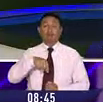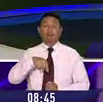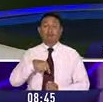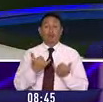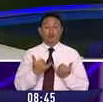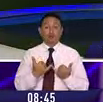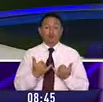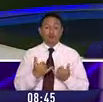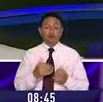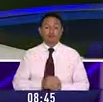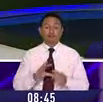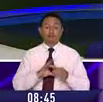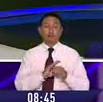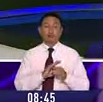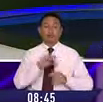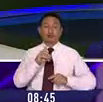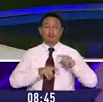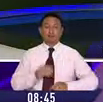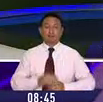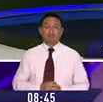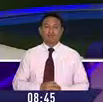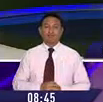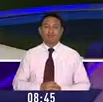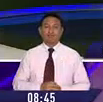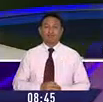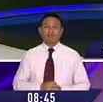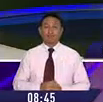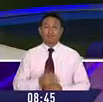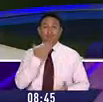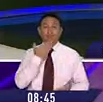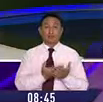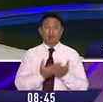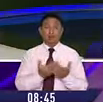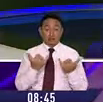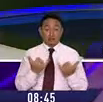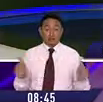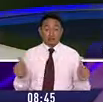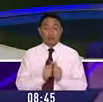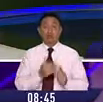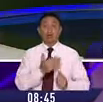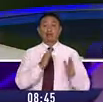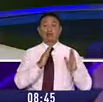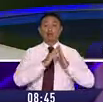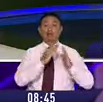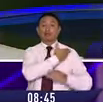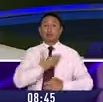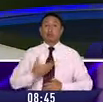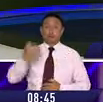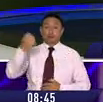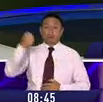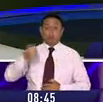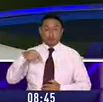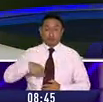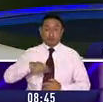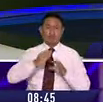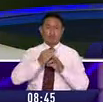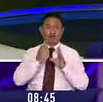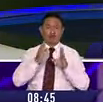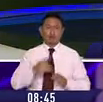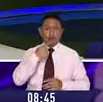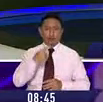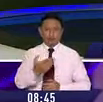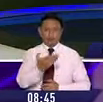en estudios, amigos en casa. Vamos inmediatamente, gracias a Adriana Rojas, a Caro de Red, Priscila Cadena y declaraciones de varios funcionarios del gobierno.